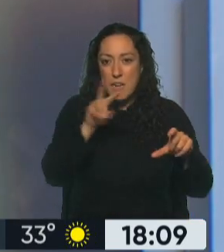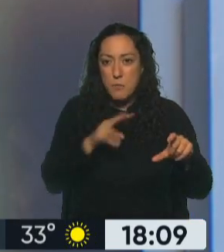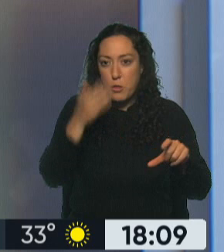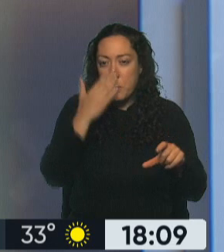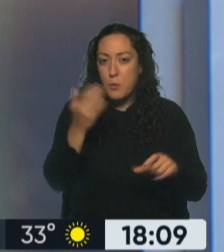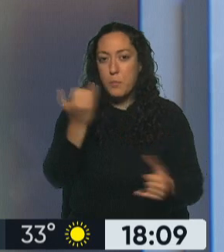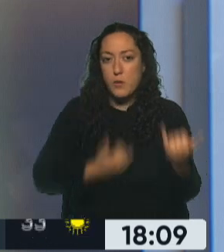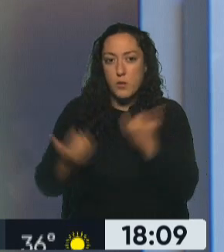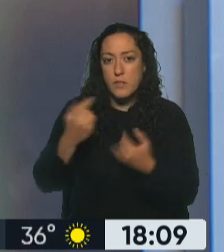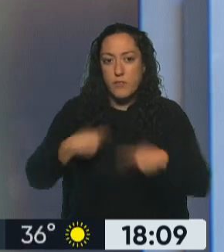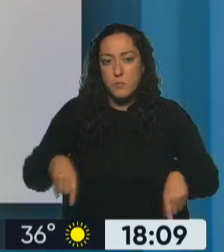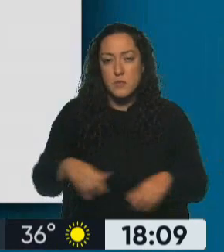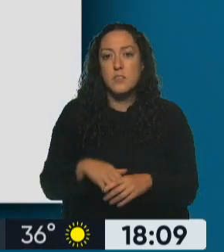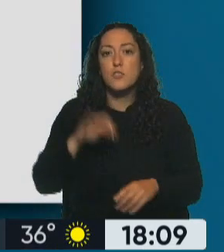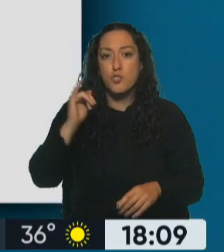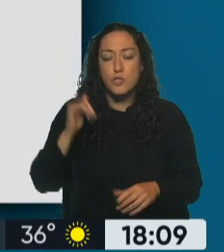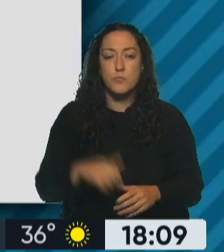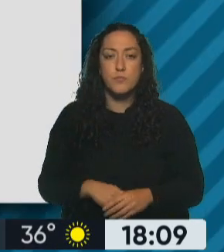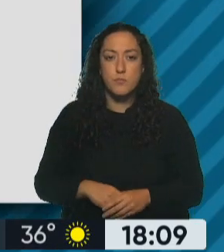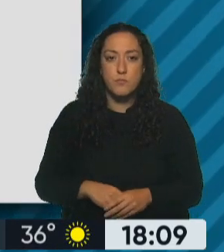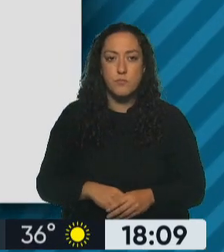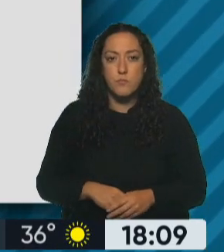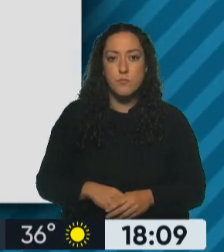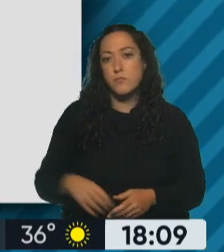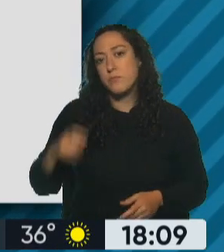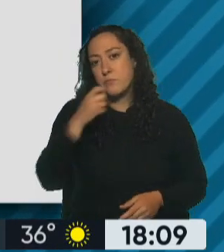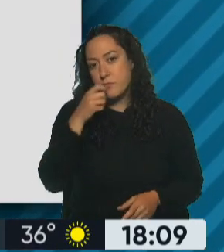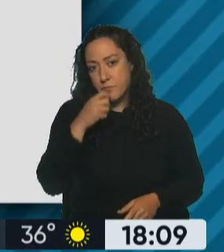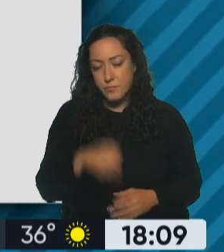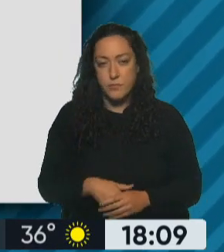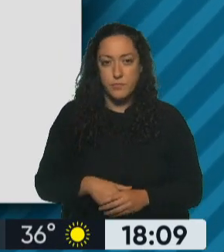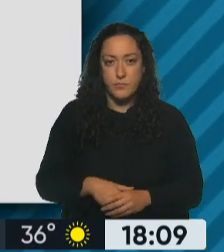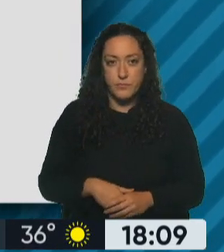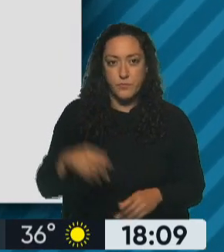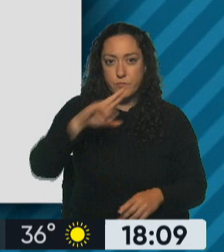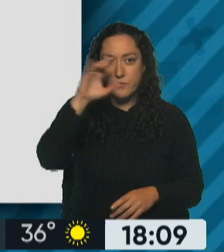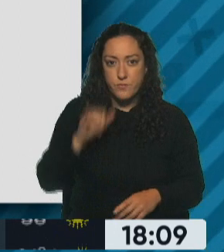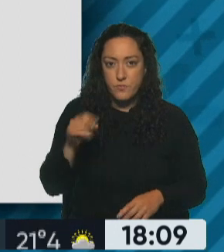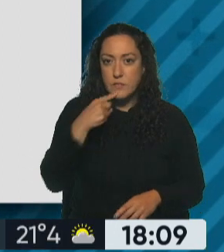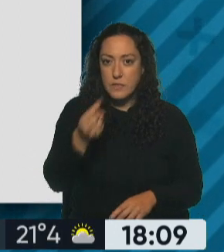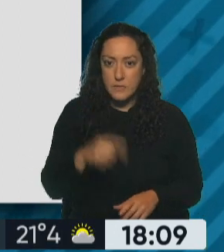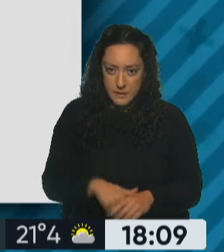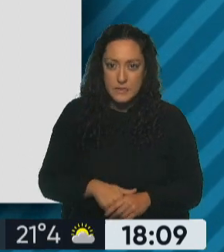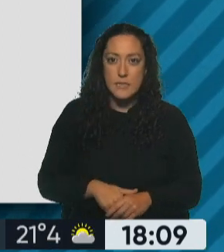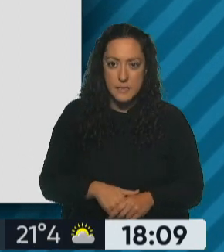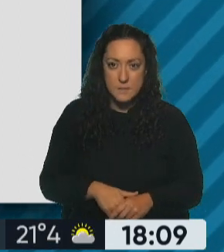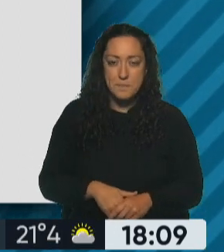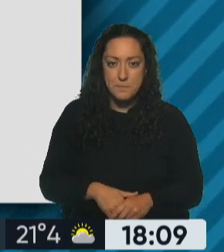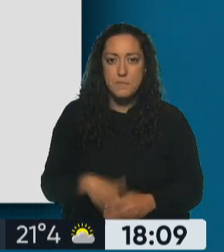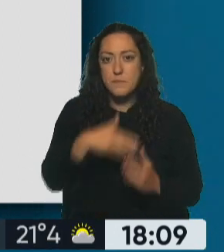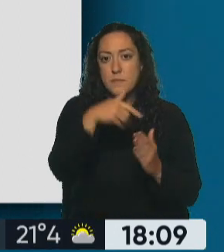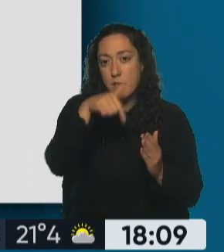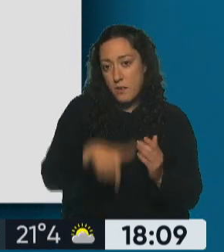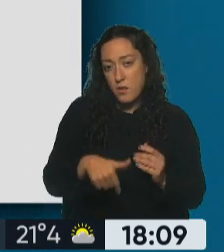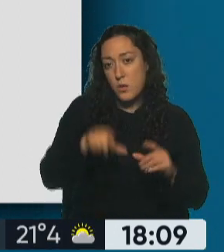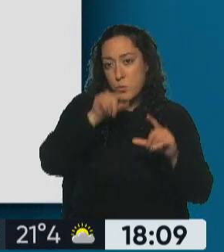que vos tenés. ¿Qué te parece? Dale, cómo no. Por ejemplo... Don Carlos Rodríguez dijo en un tuit que por medio de la